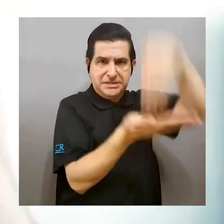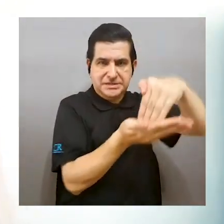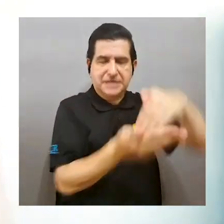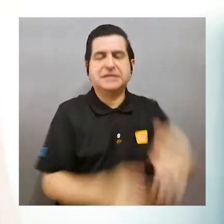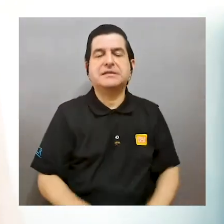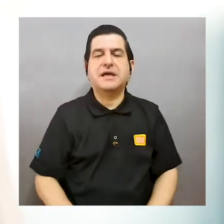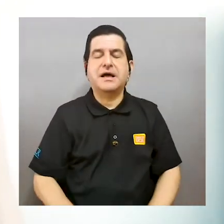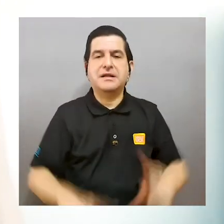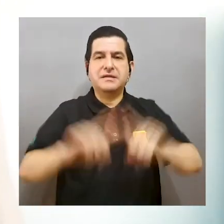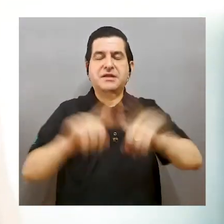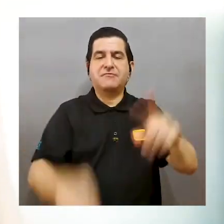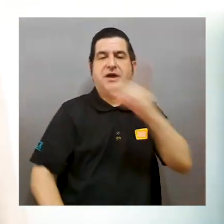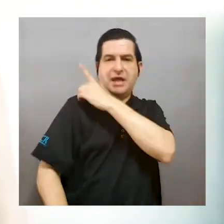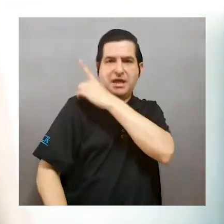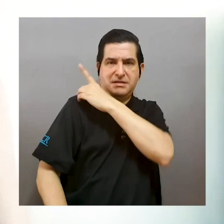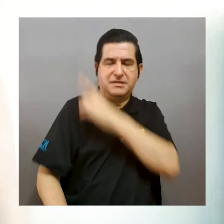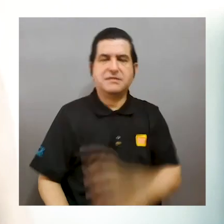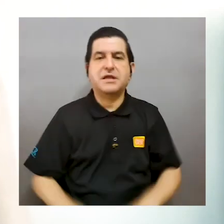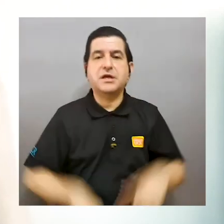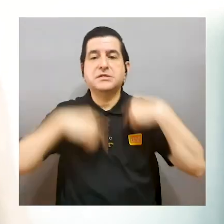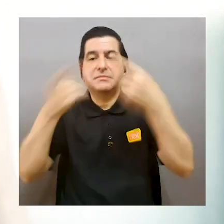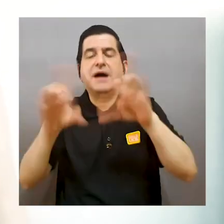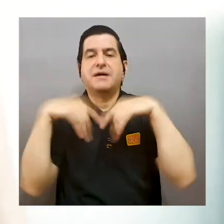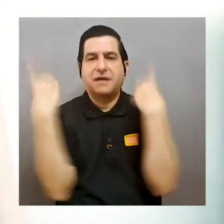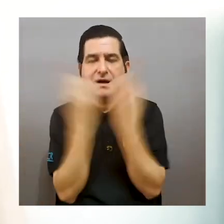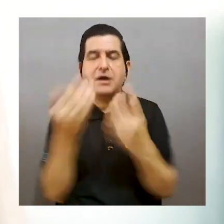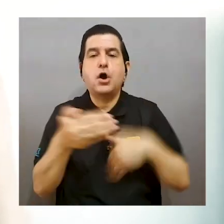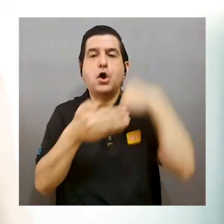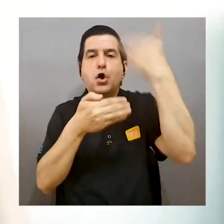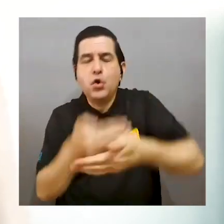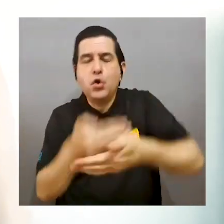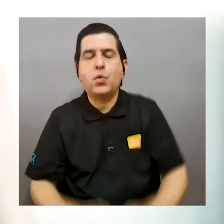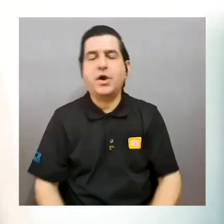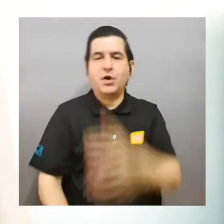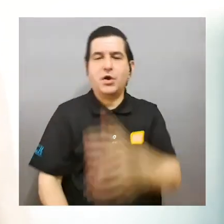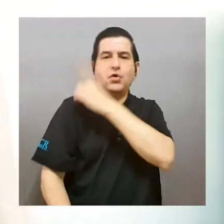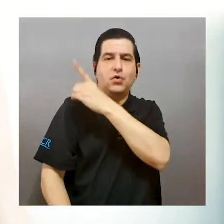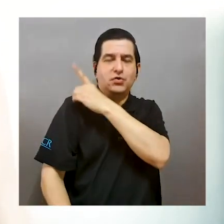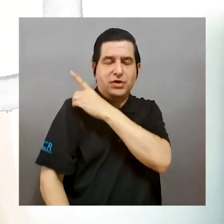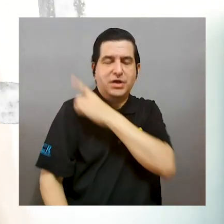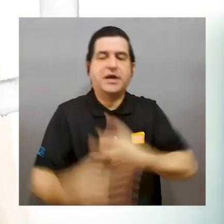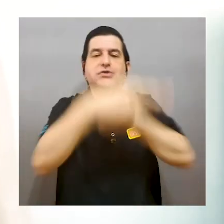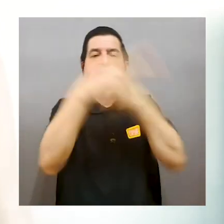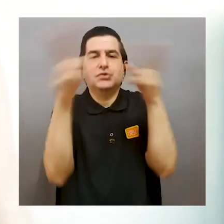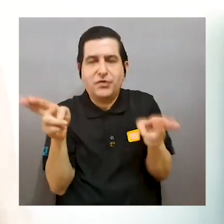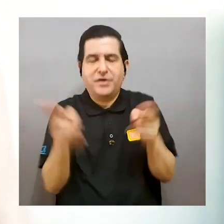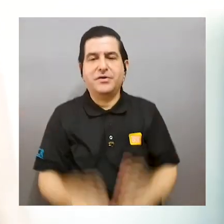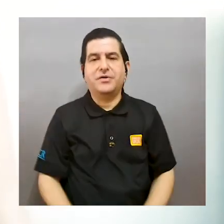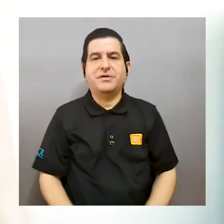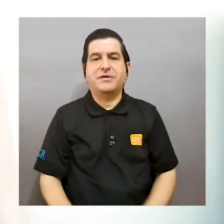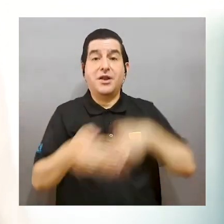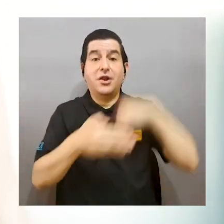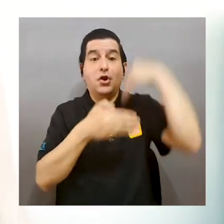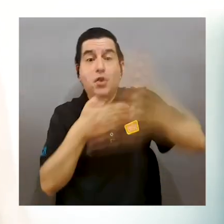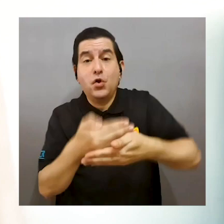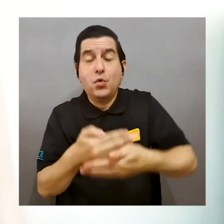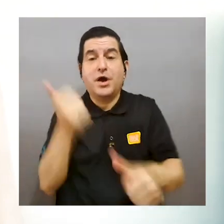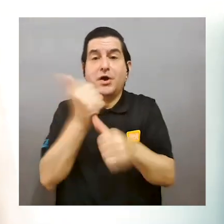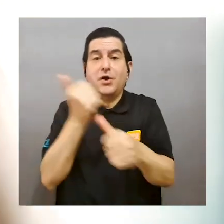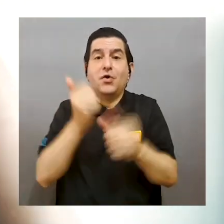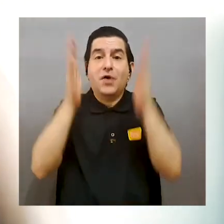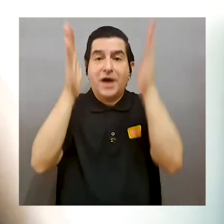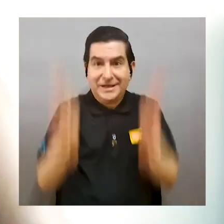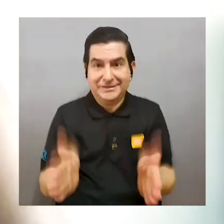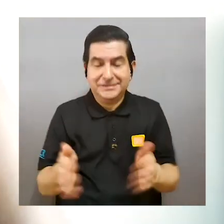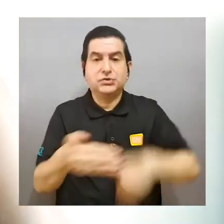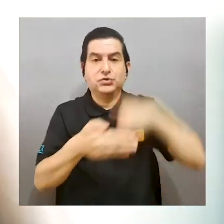central, bajan hacia las direcciones, bajan hacia los departamentos, luego bajan hacia las direcciones curriculares, las direcciones regionales, luego pasan